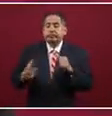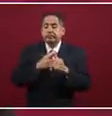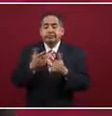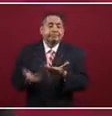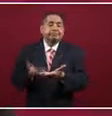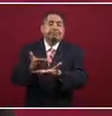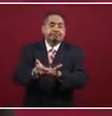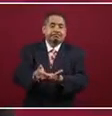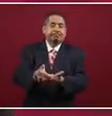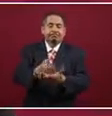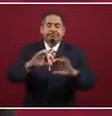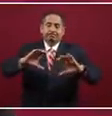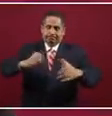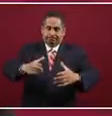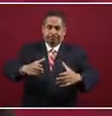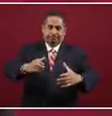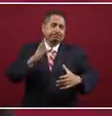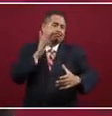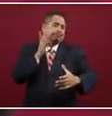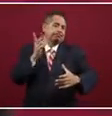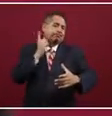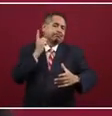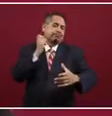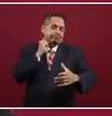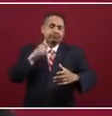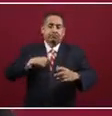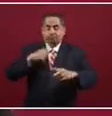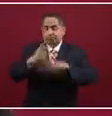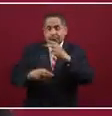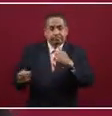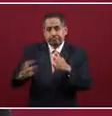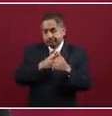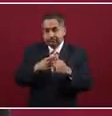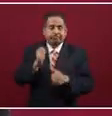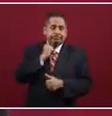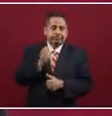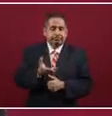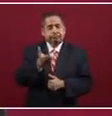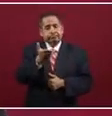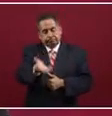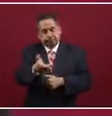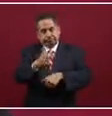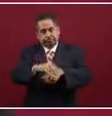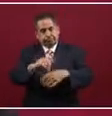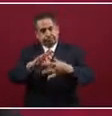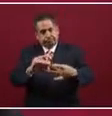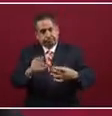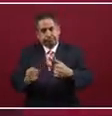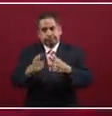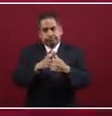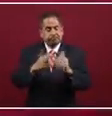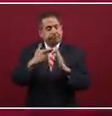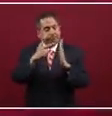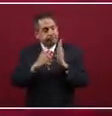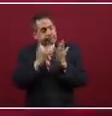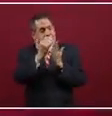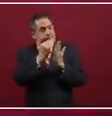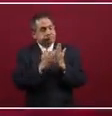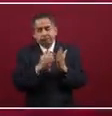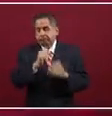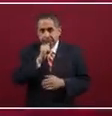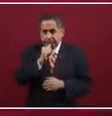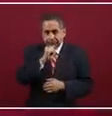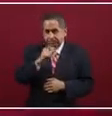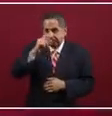al Congreso. Es decir, yo tendría que ir al Senado de la República y decir al Senado de la República, oigan, las medidas que tomamos no